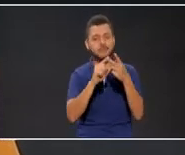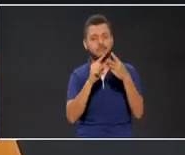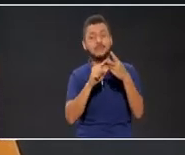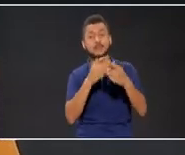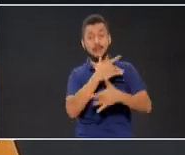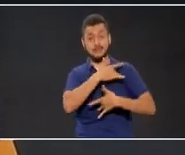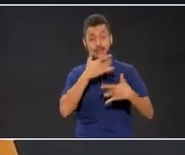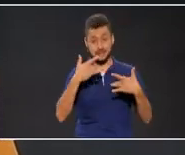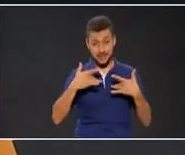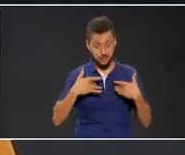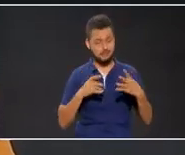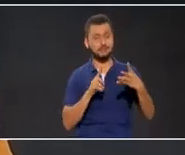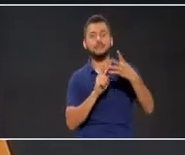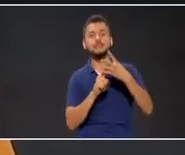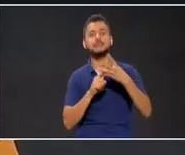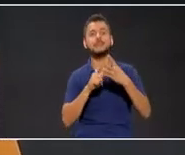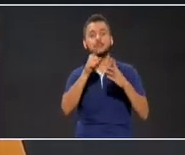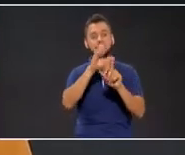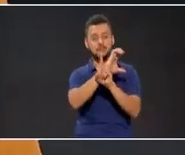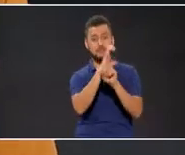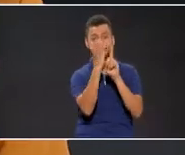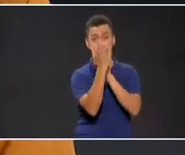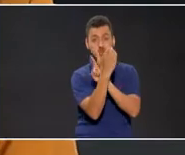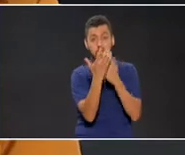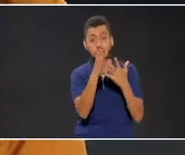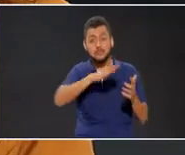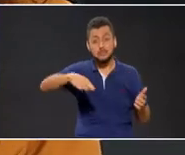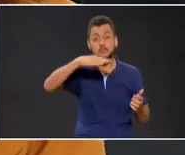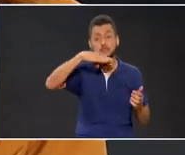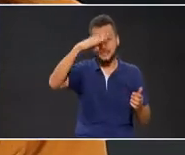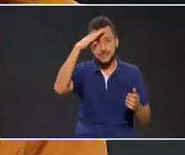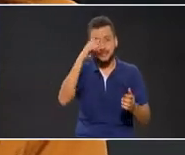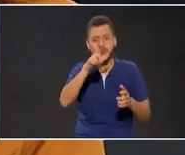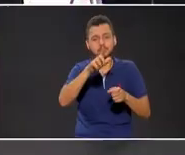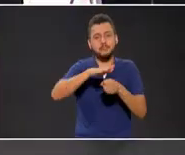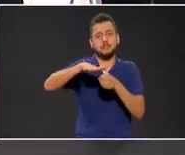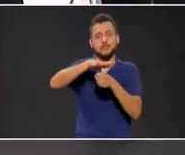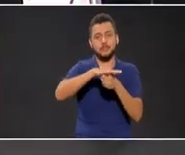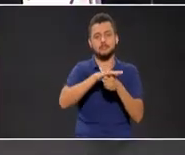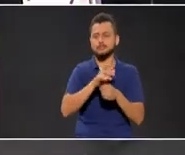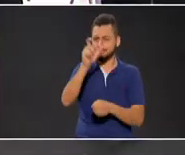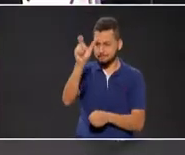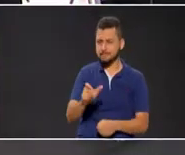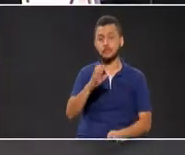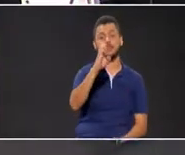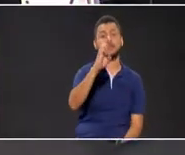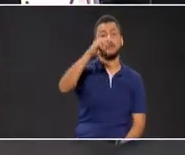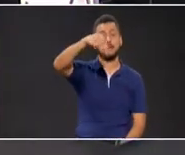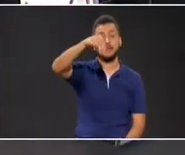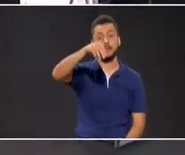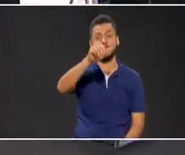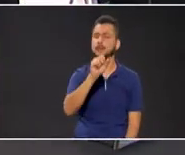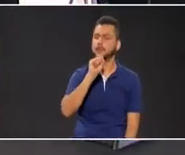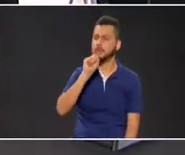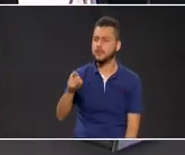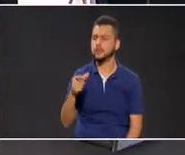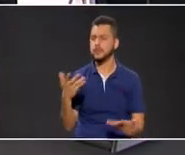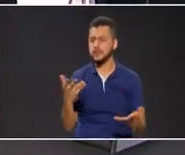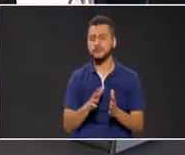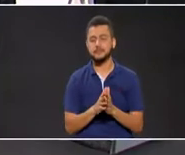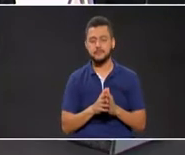barrio la comuna y el corregimiento candidata ajena a la pregunta similar a la que hacíamos a otros candidatos es